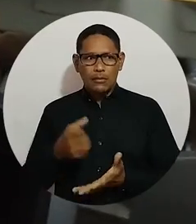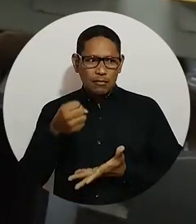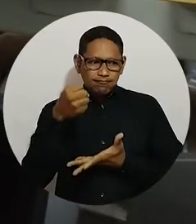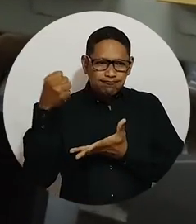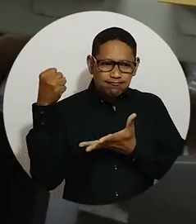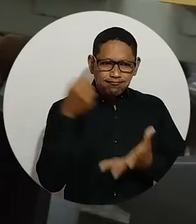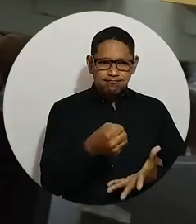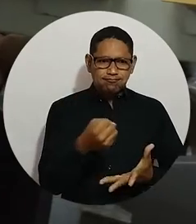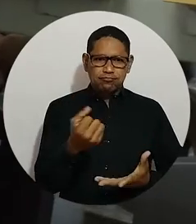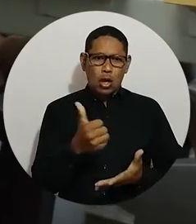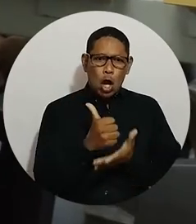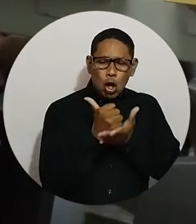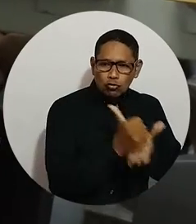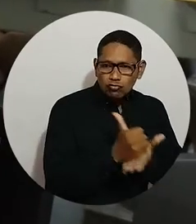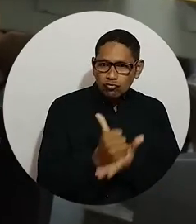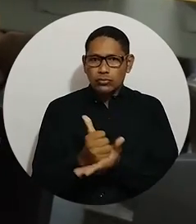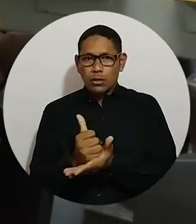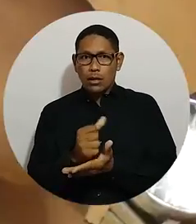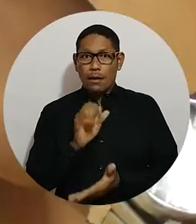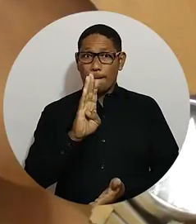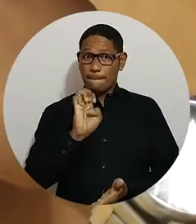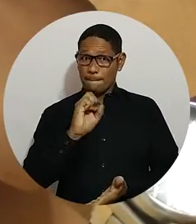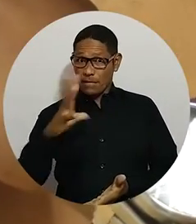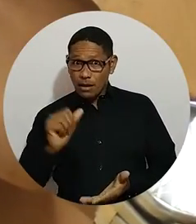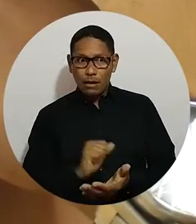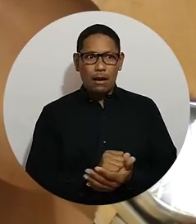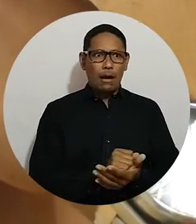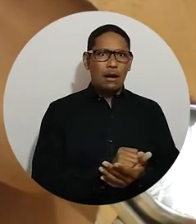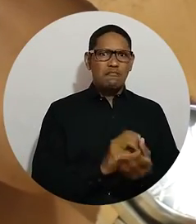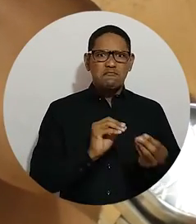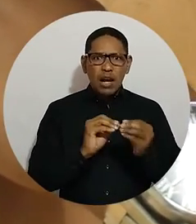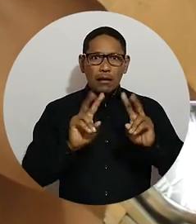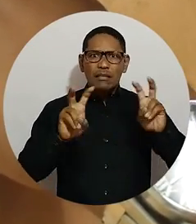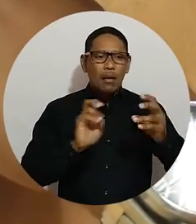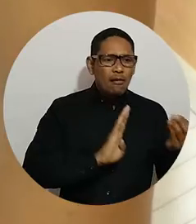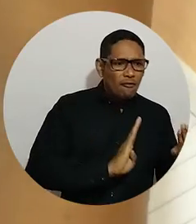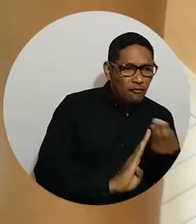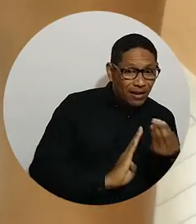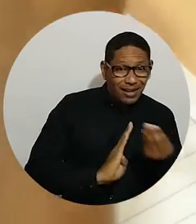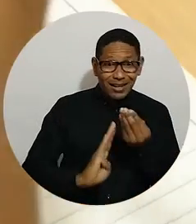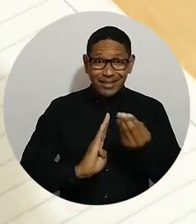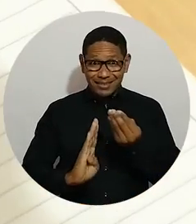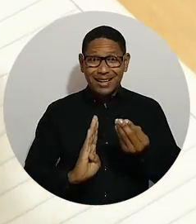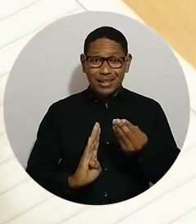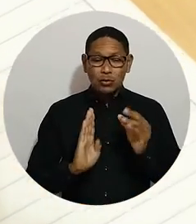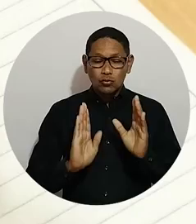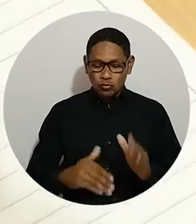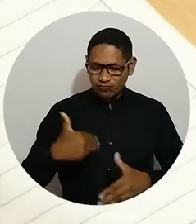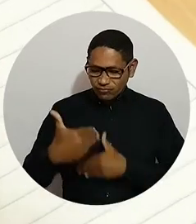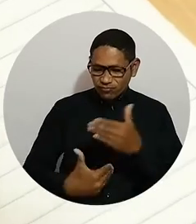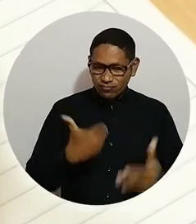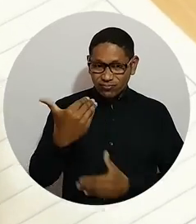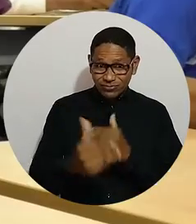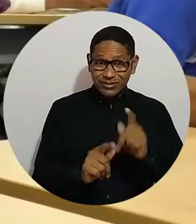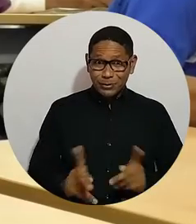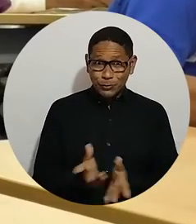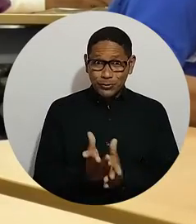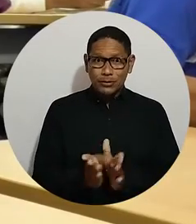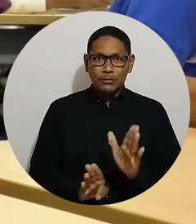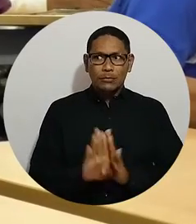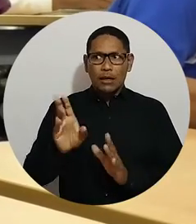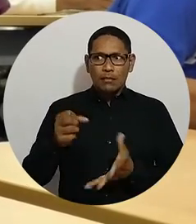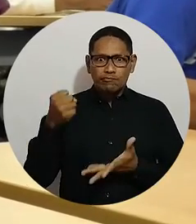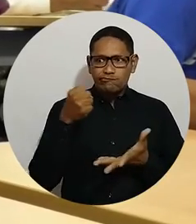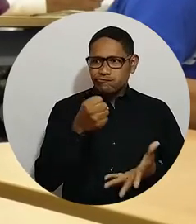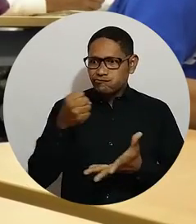los recursos para el fondo de manutención, ayudantía, becas, que tienen que ver con todo el tema de bienestar para el desarrollo estudiantil, así como las inversiones